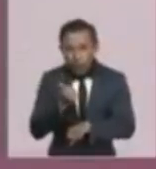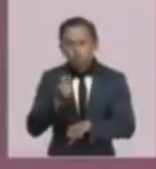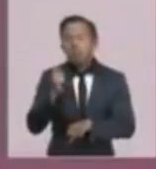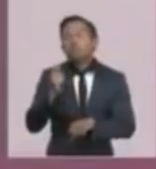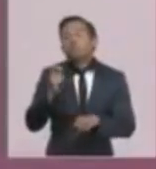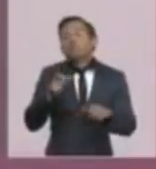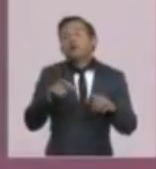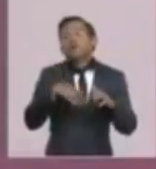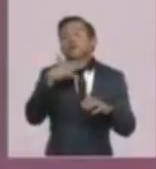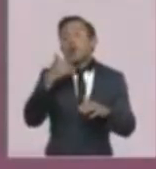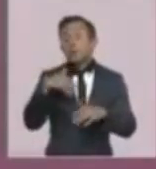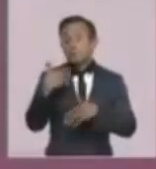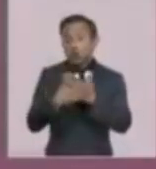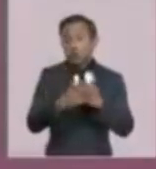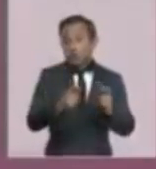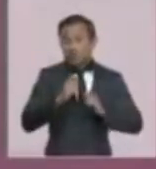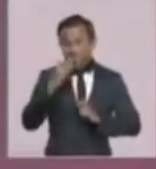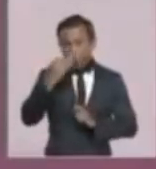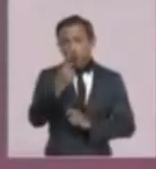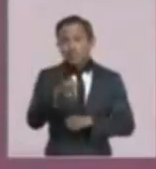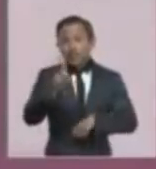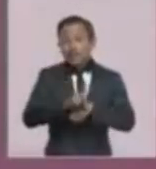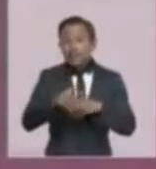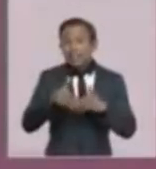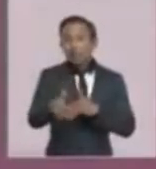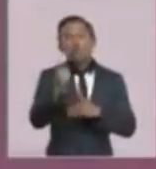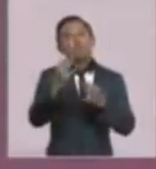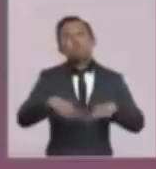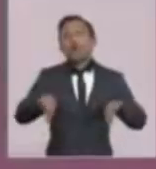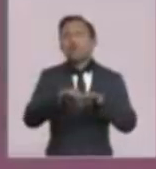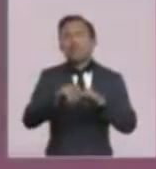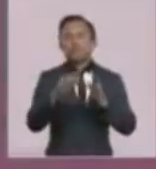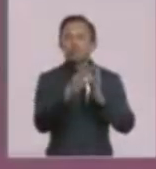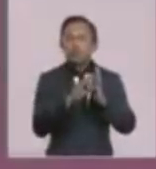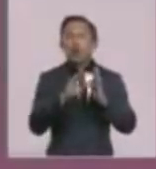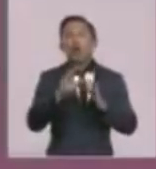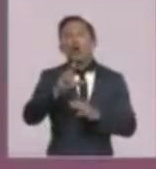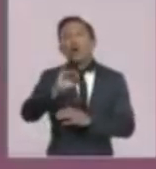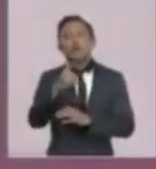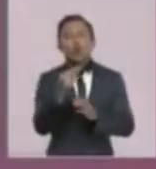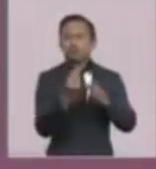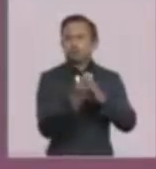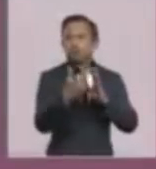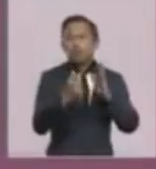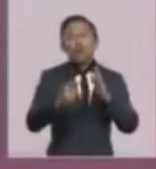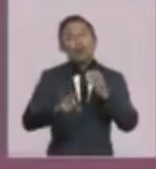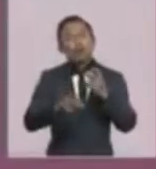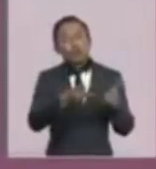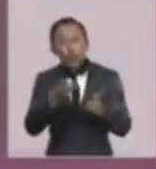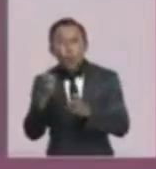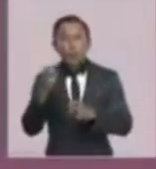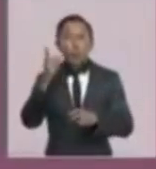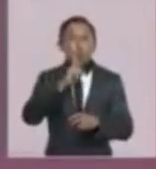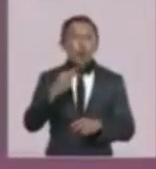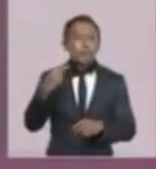lograr primero un código penal único para que los delitos que más te lastiman, robo, extorsión, feminicidio,